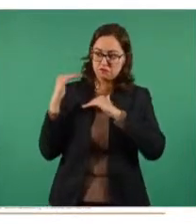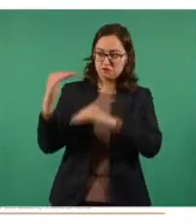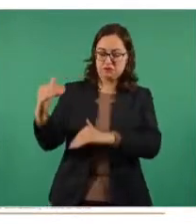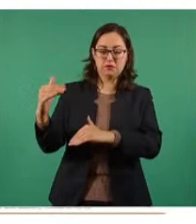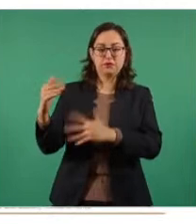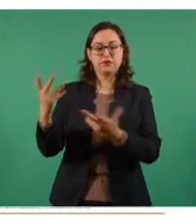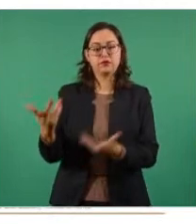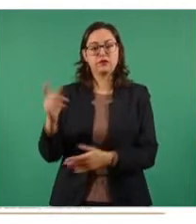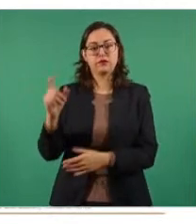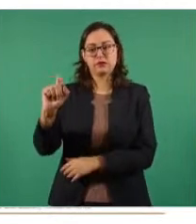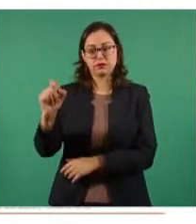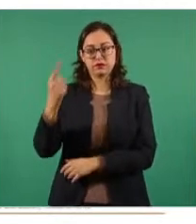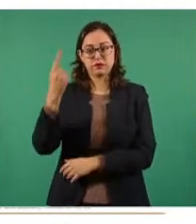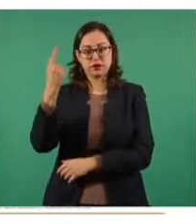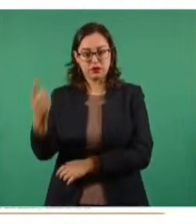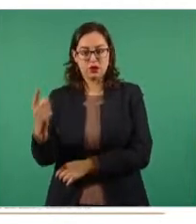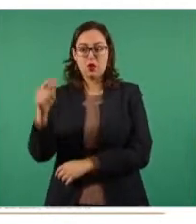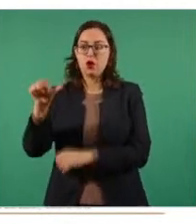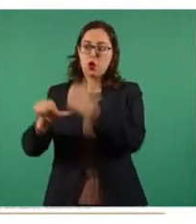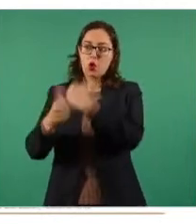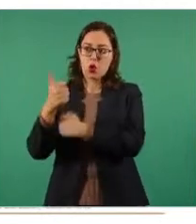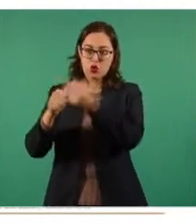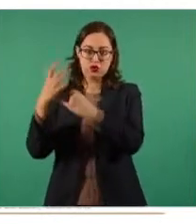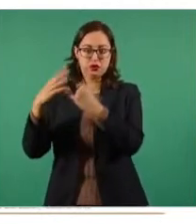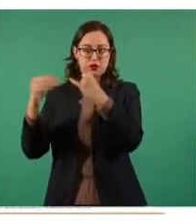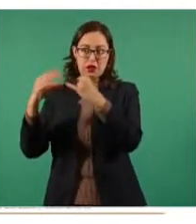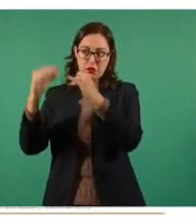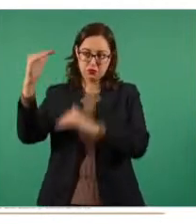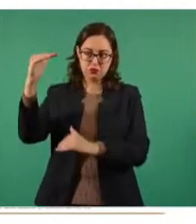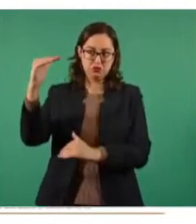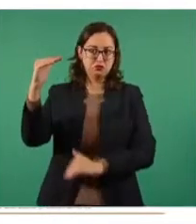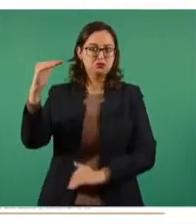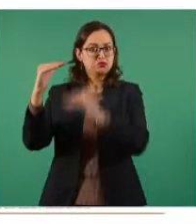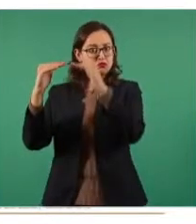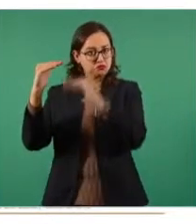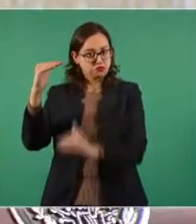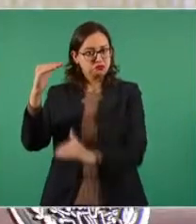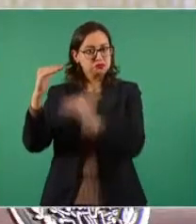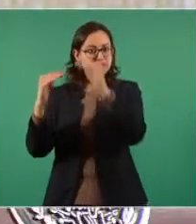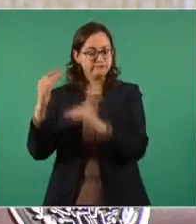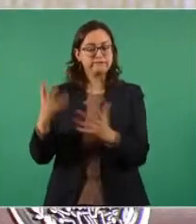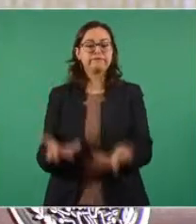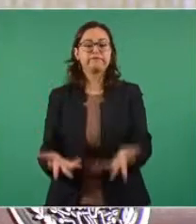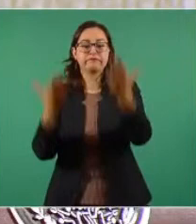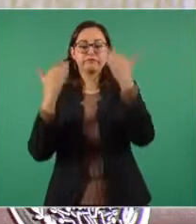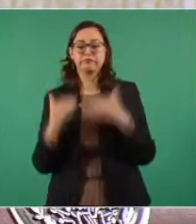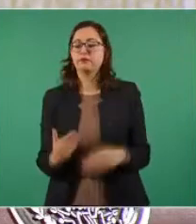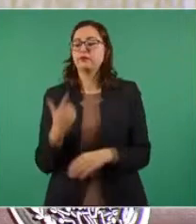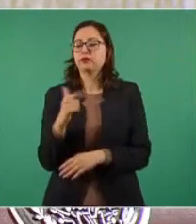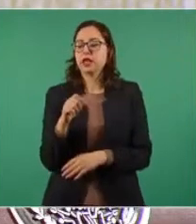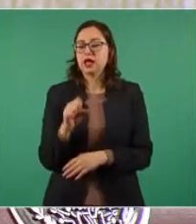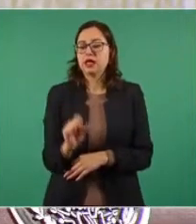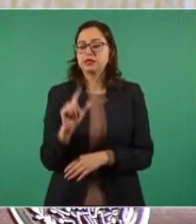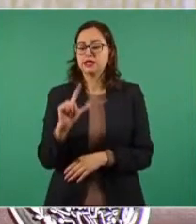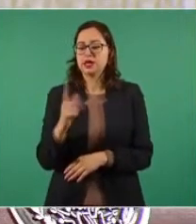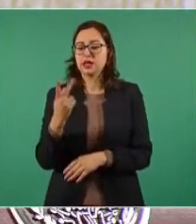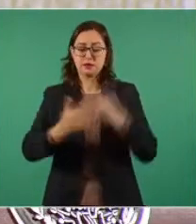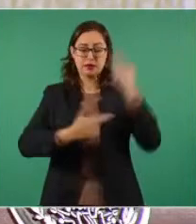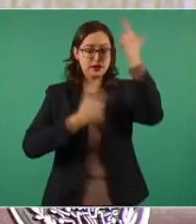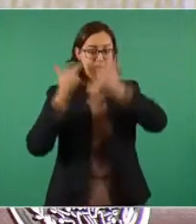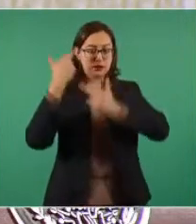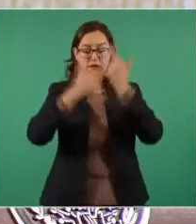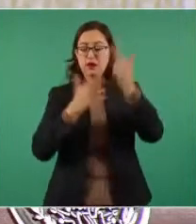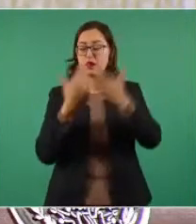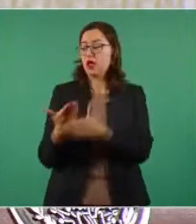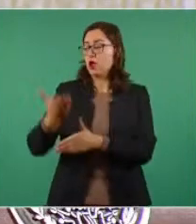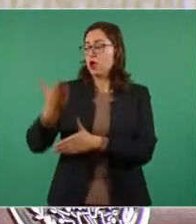zona es de 21 pesos con 11 centavos en el tema de verificaciones de gas lp realizamos en la